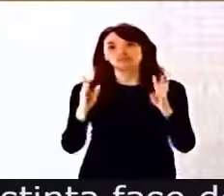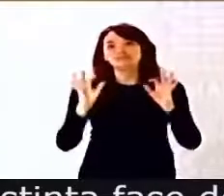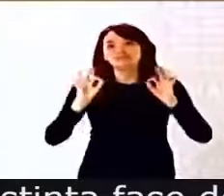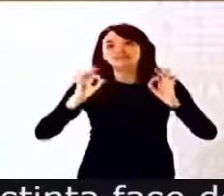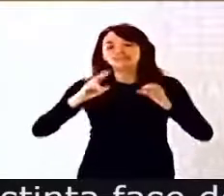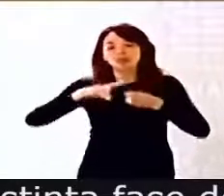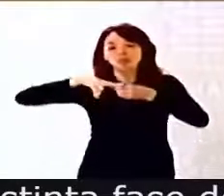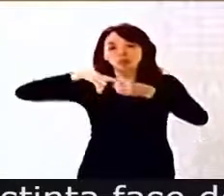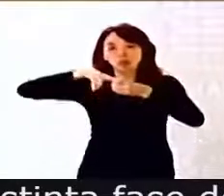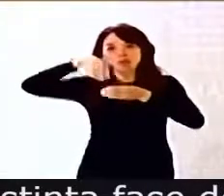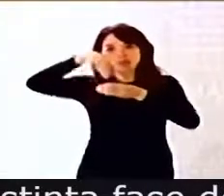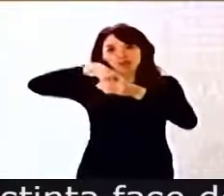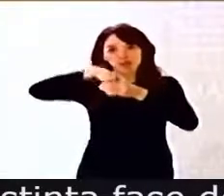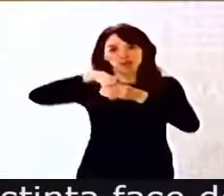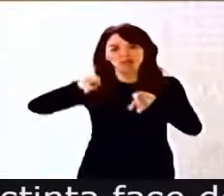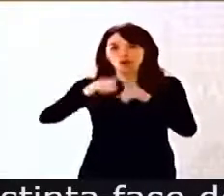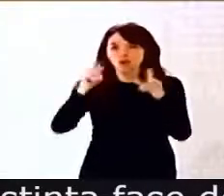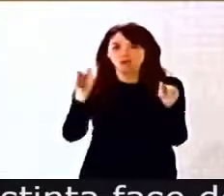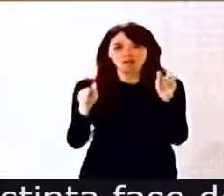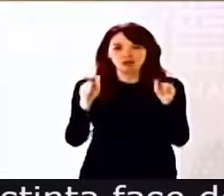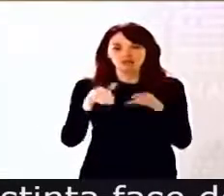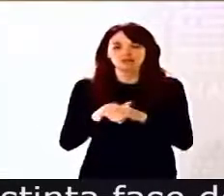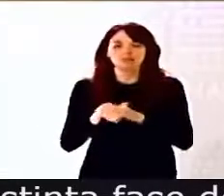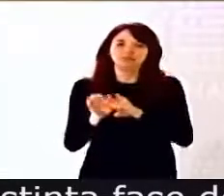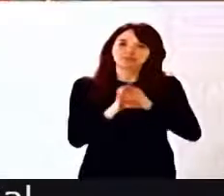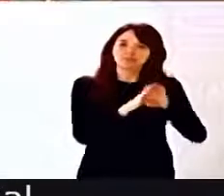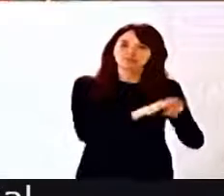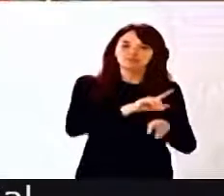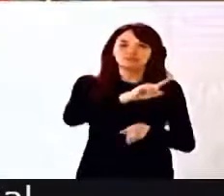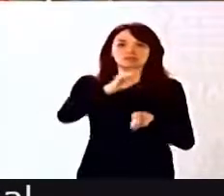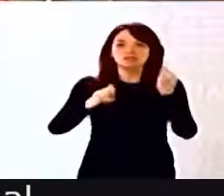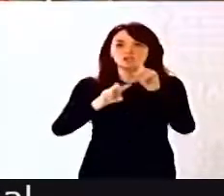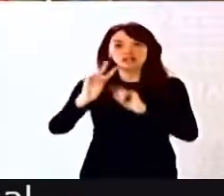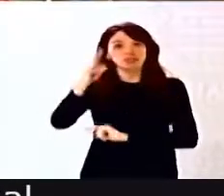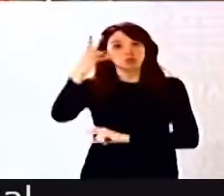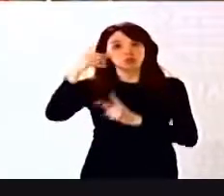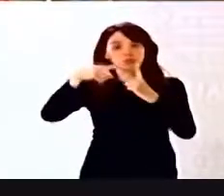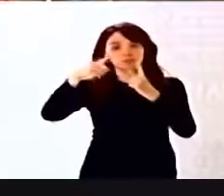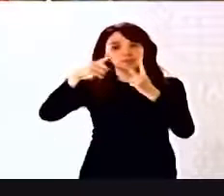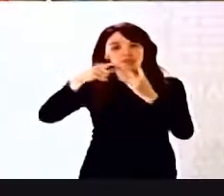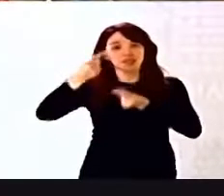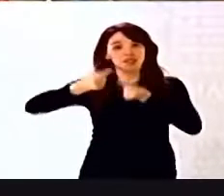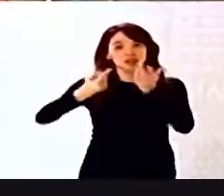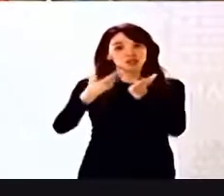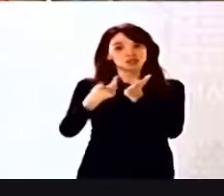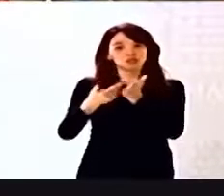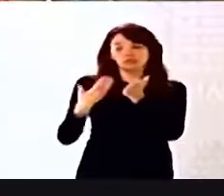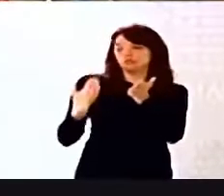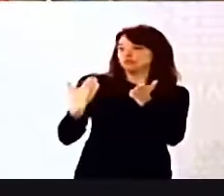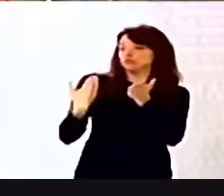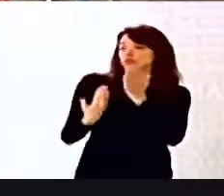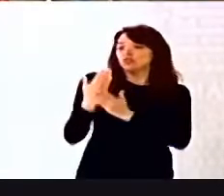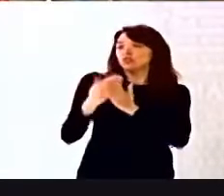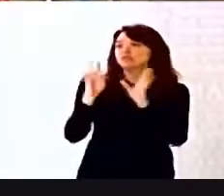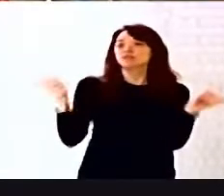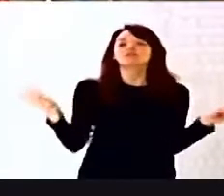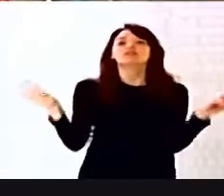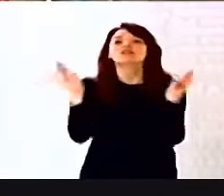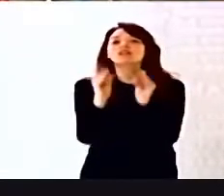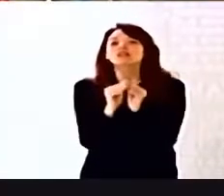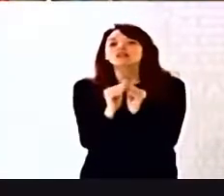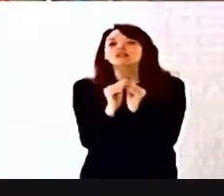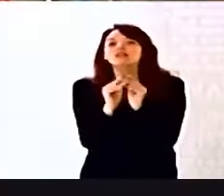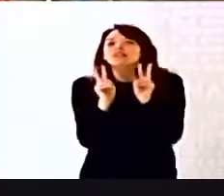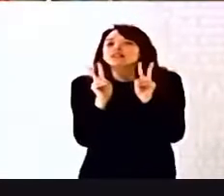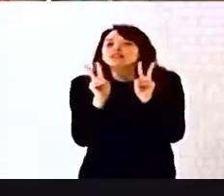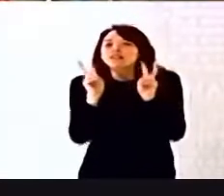interprovincial independientemente de la fase. Y la segunda pregunta es, de los datos de los últimos días, ¿qué conclusión se puede extraer respecto